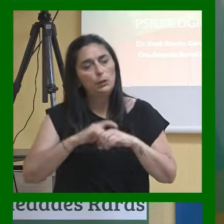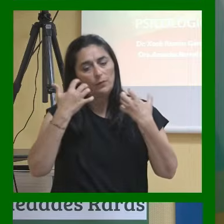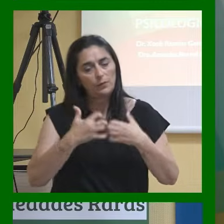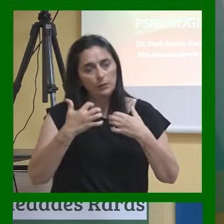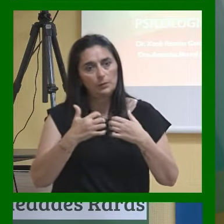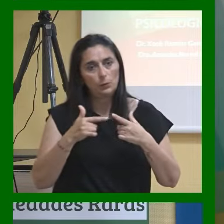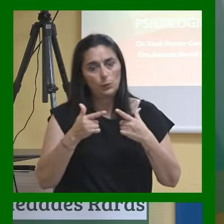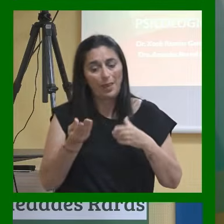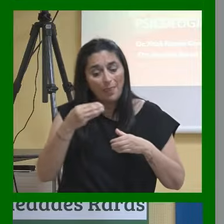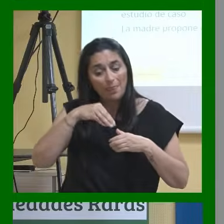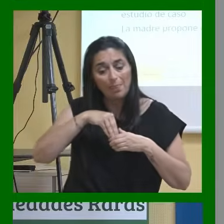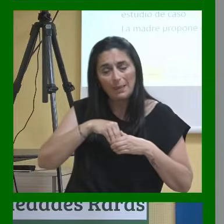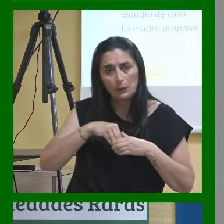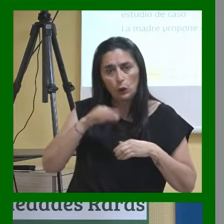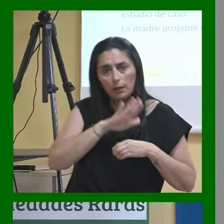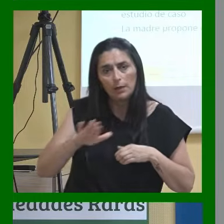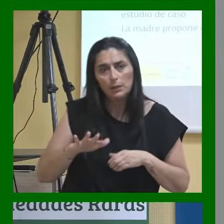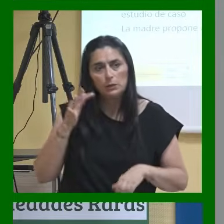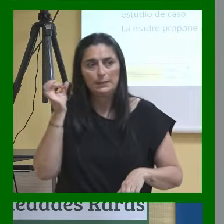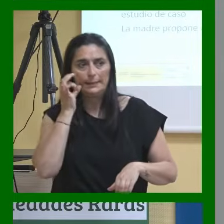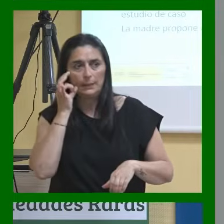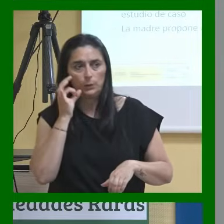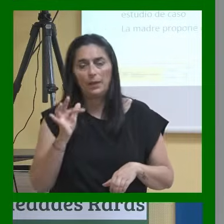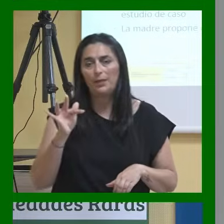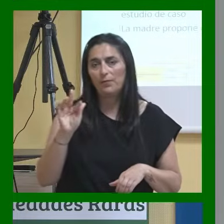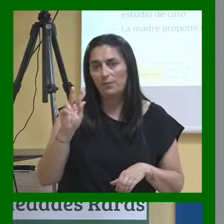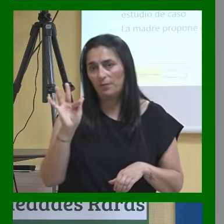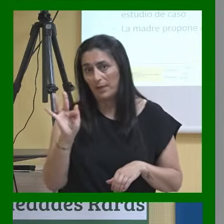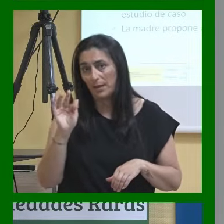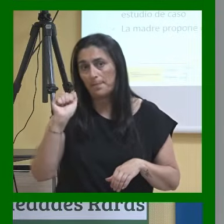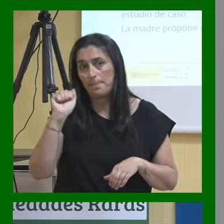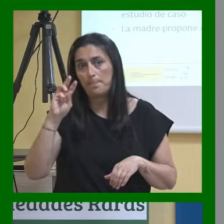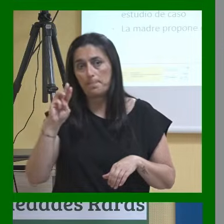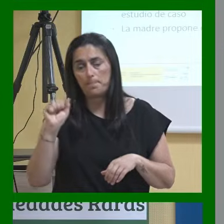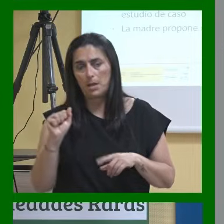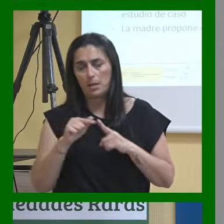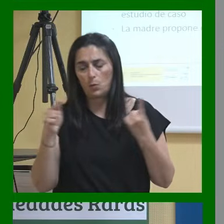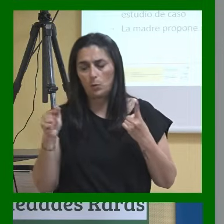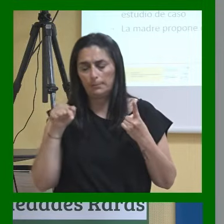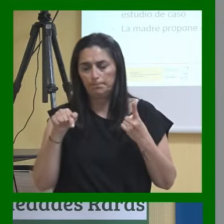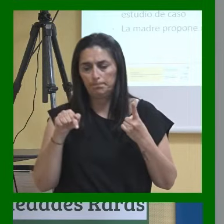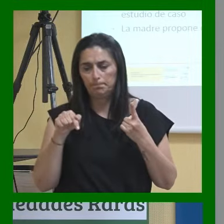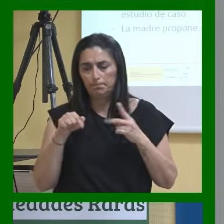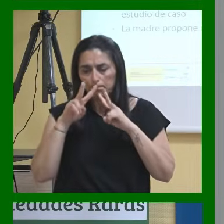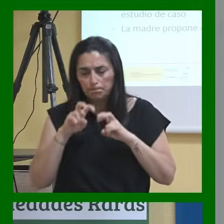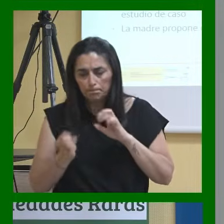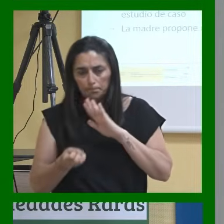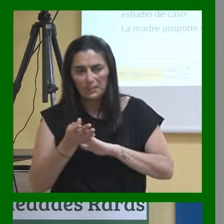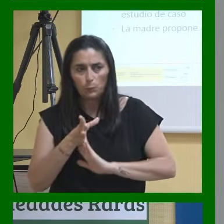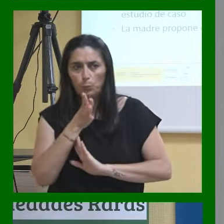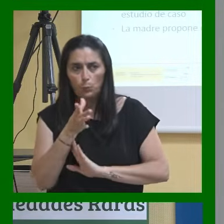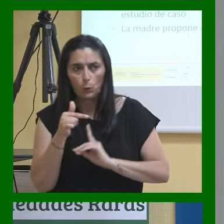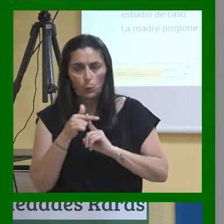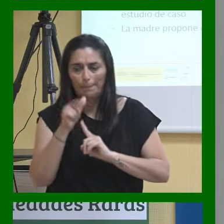el síndrome de FAPA. Este estudio surge con un caso de un paciente que llega a nuestra unidad